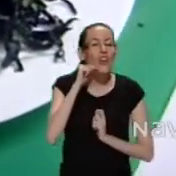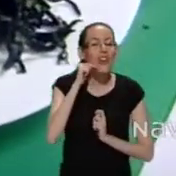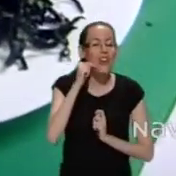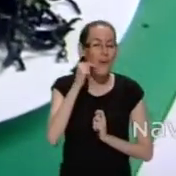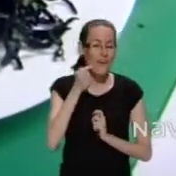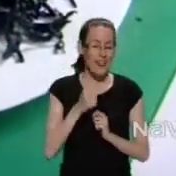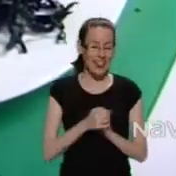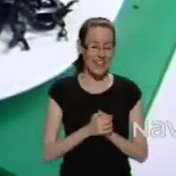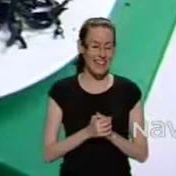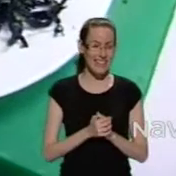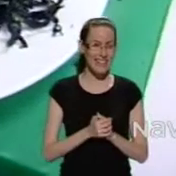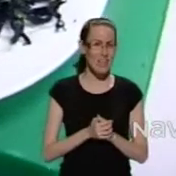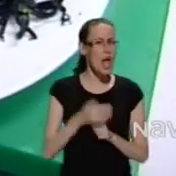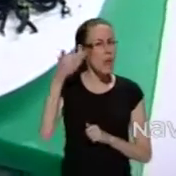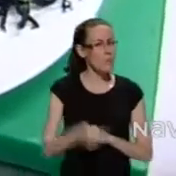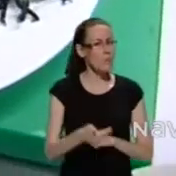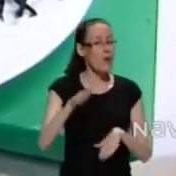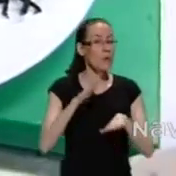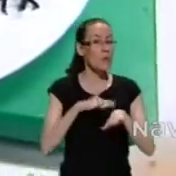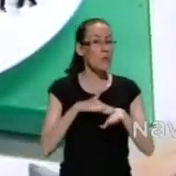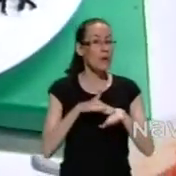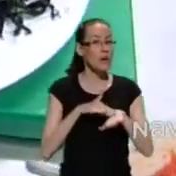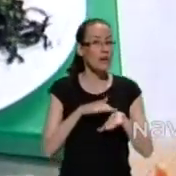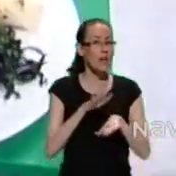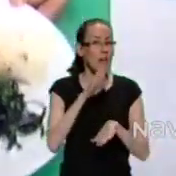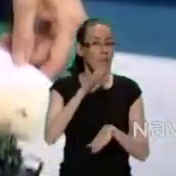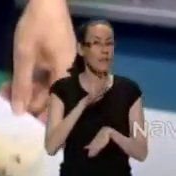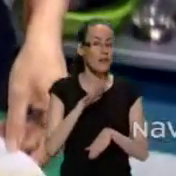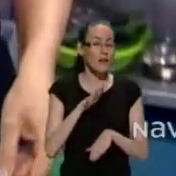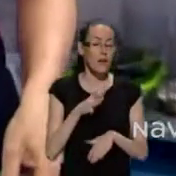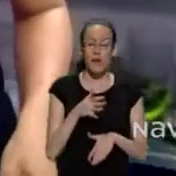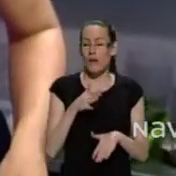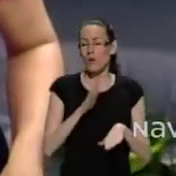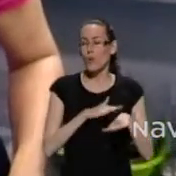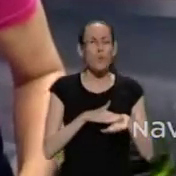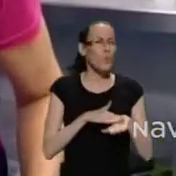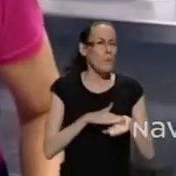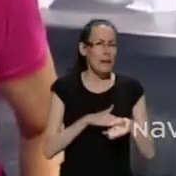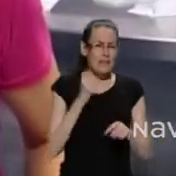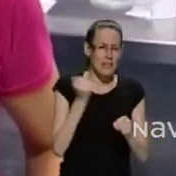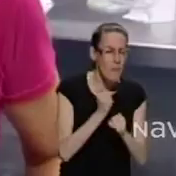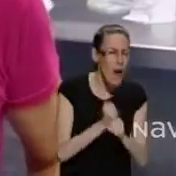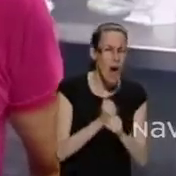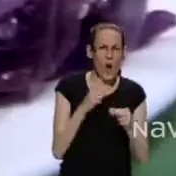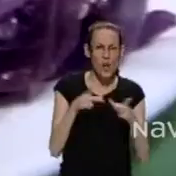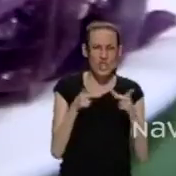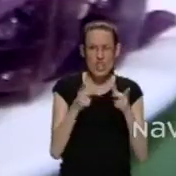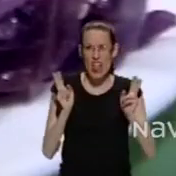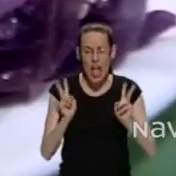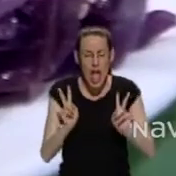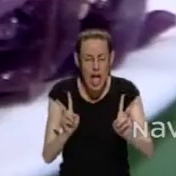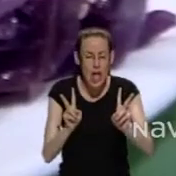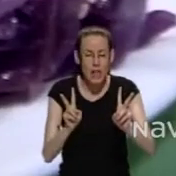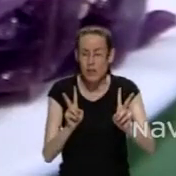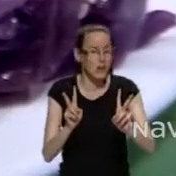importante porque cada vez estamos más tensas por el trabajo, por el tipo de sociedad en la que vivimos.